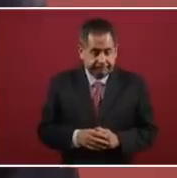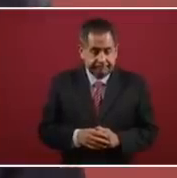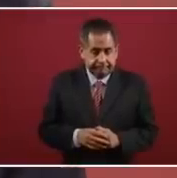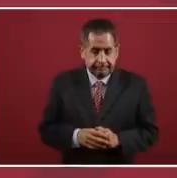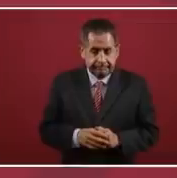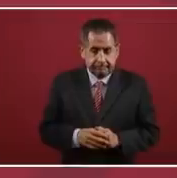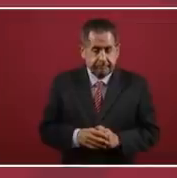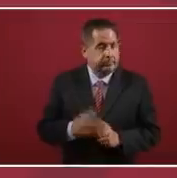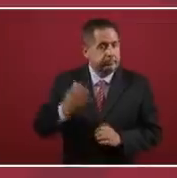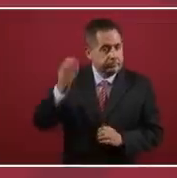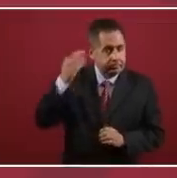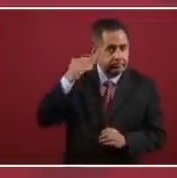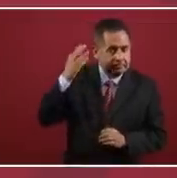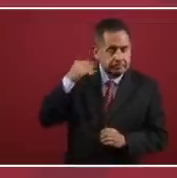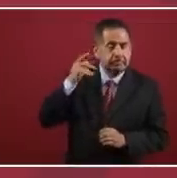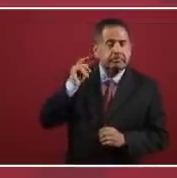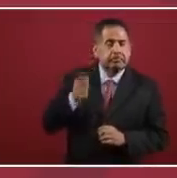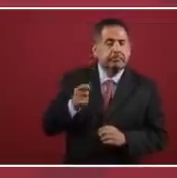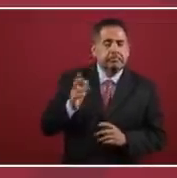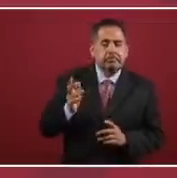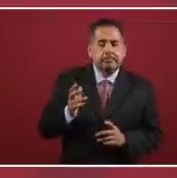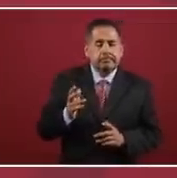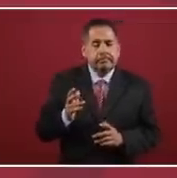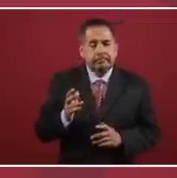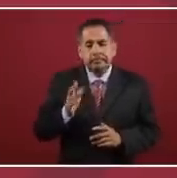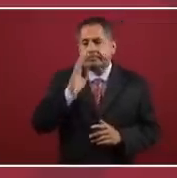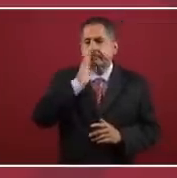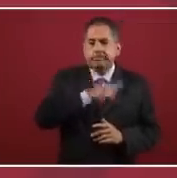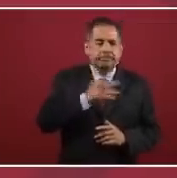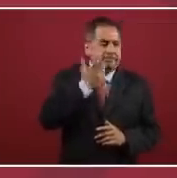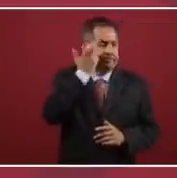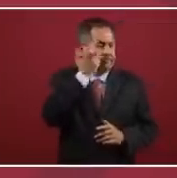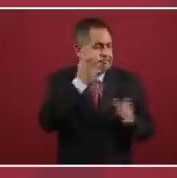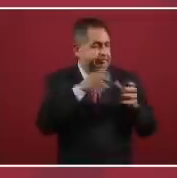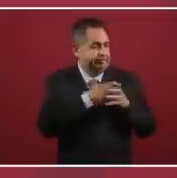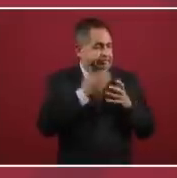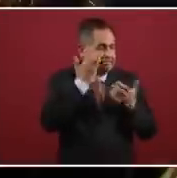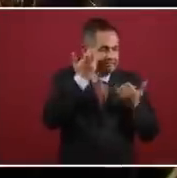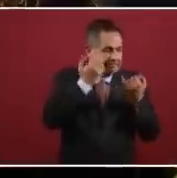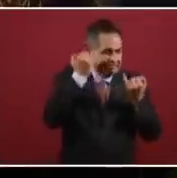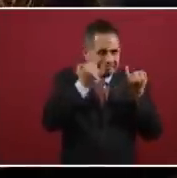en buena medida una maniobra especulativa